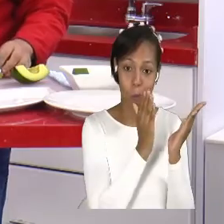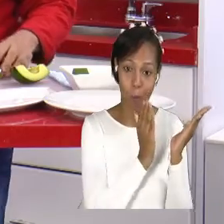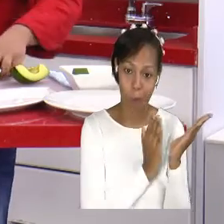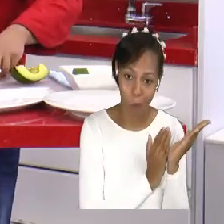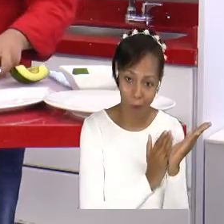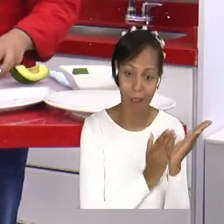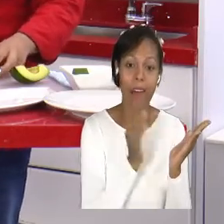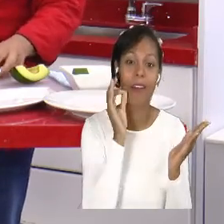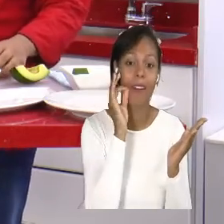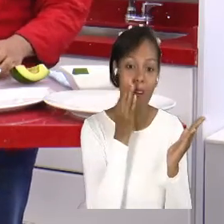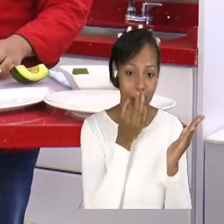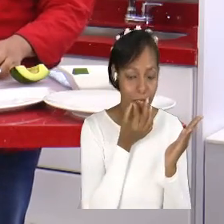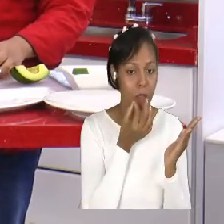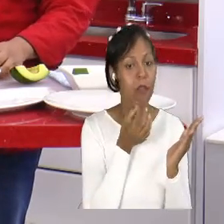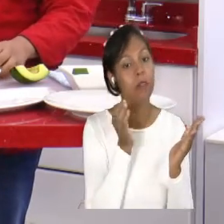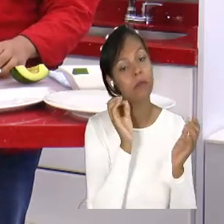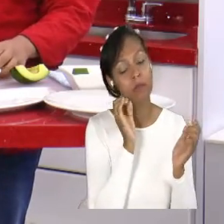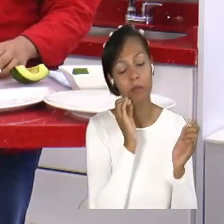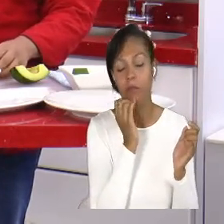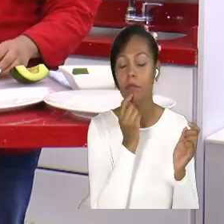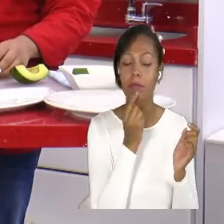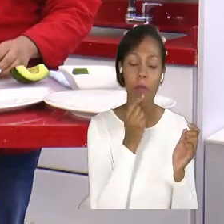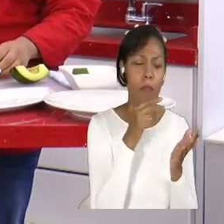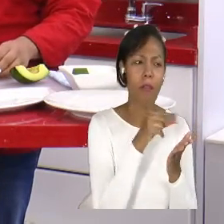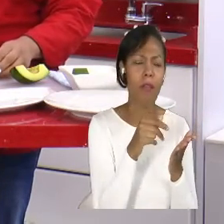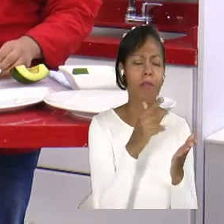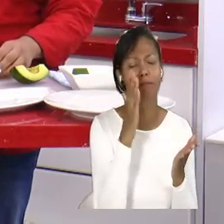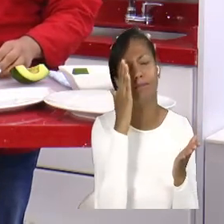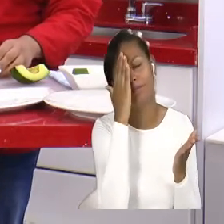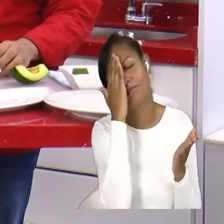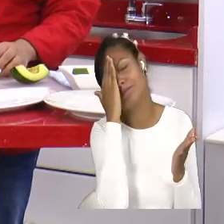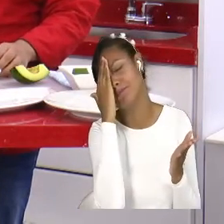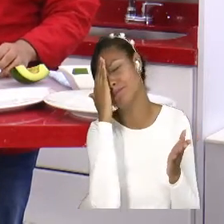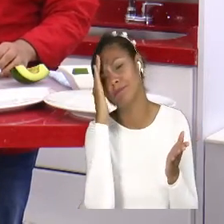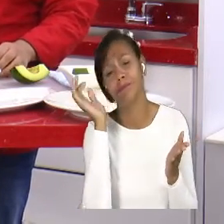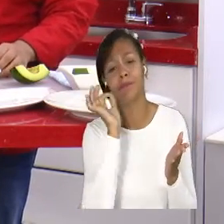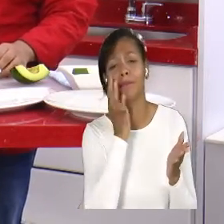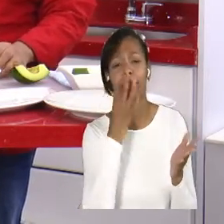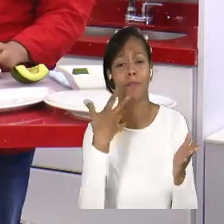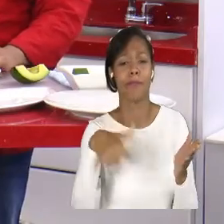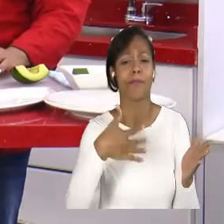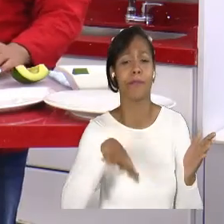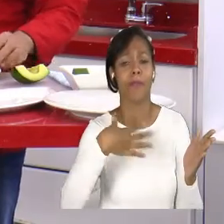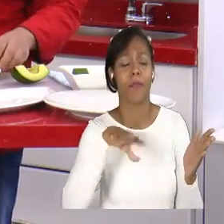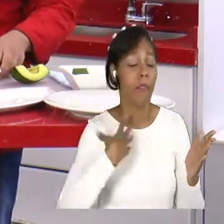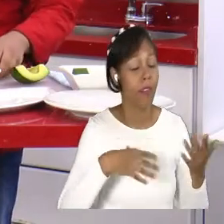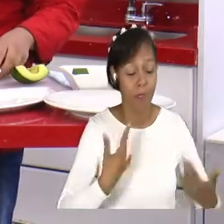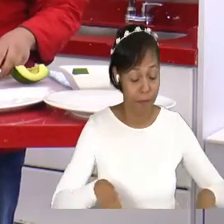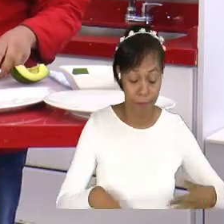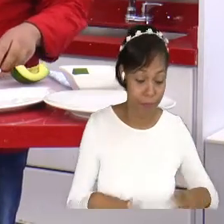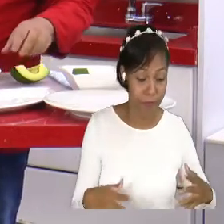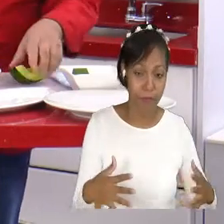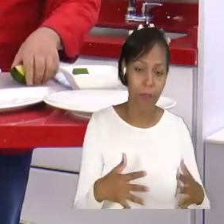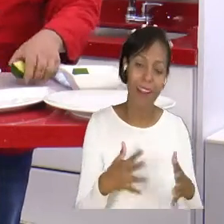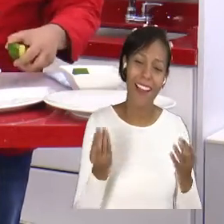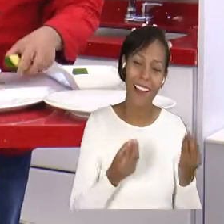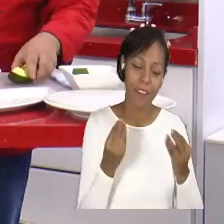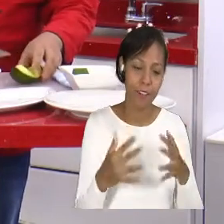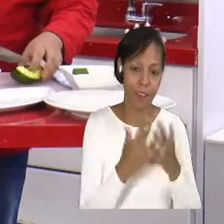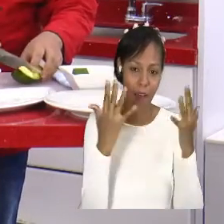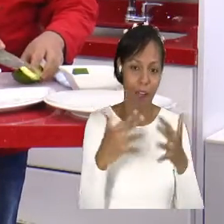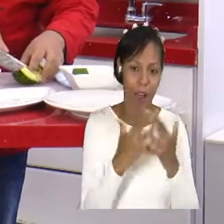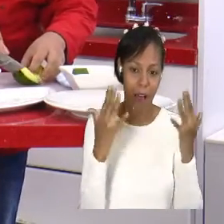sabroso. Y con salecita. Vamos a hacer una ensaladita. Vamos a hacer los cortes que ya hemos hecho